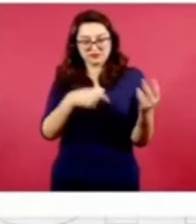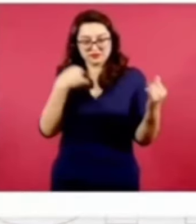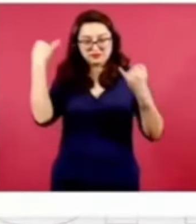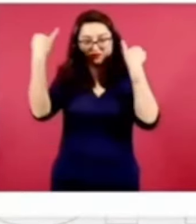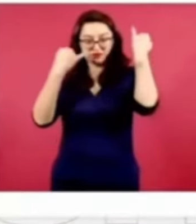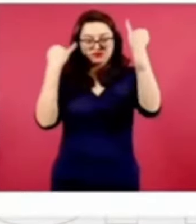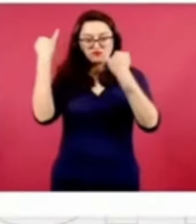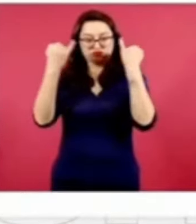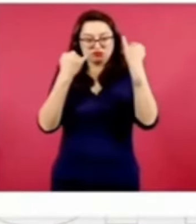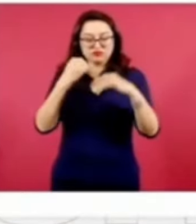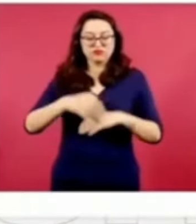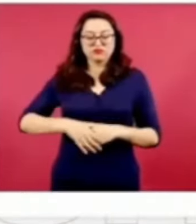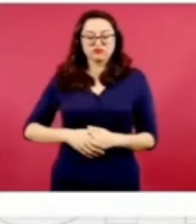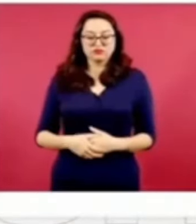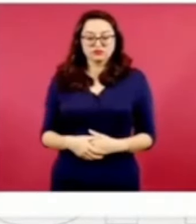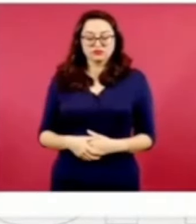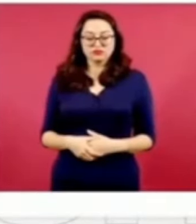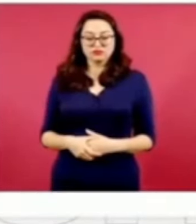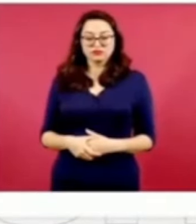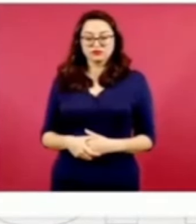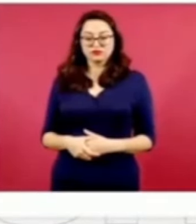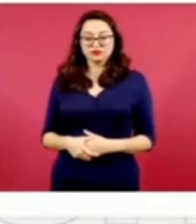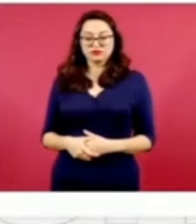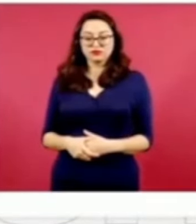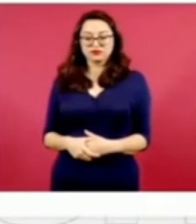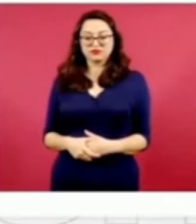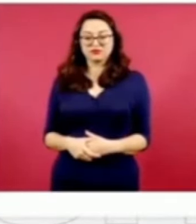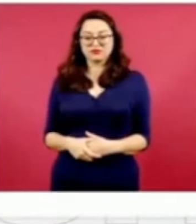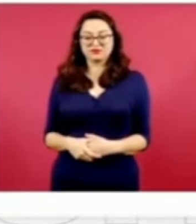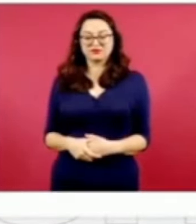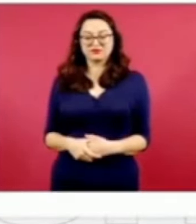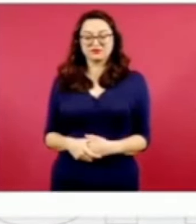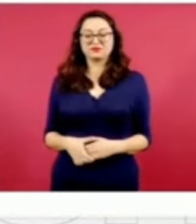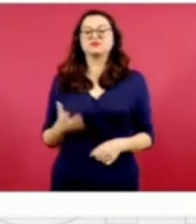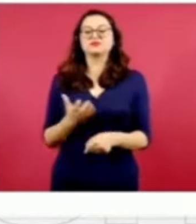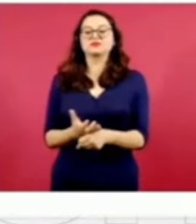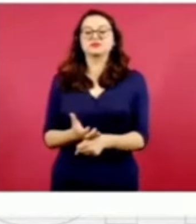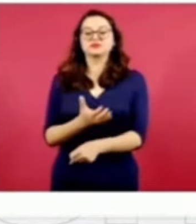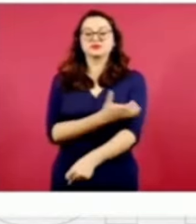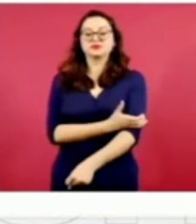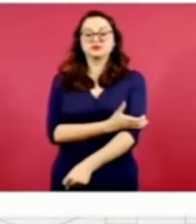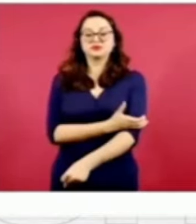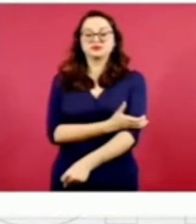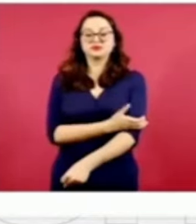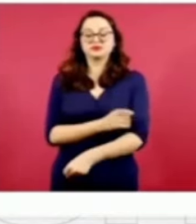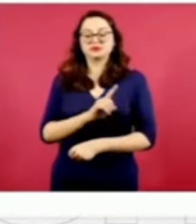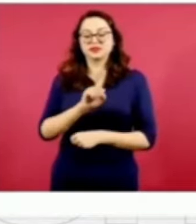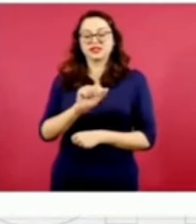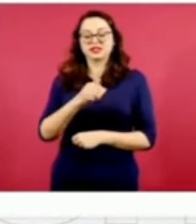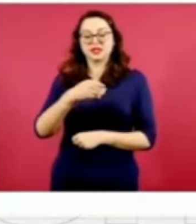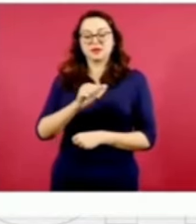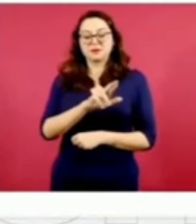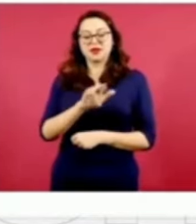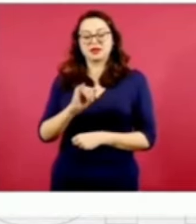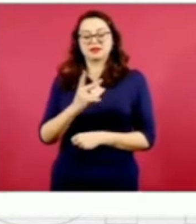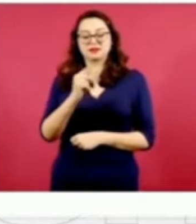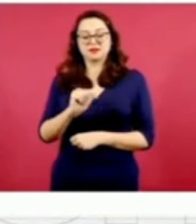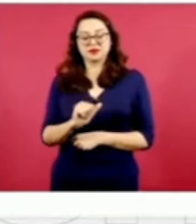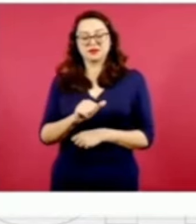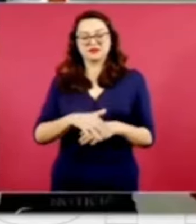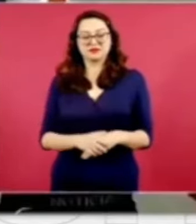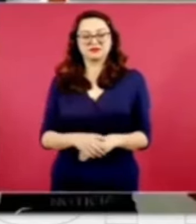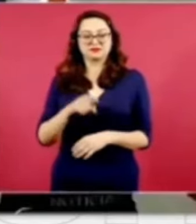el camarada Samarripa, que del Partido Comunista se fue, al